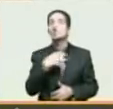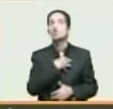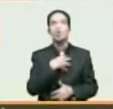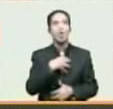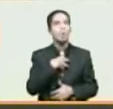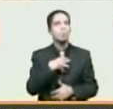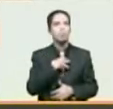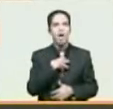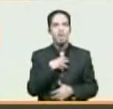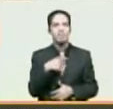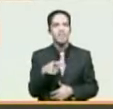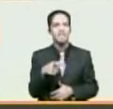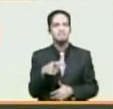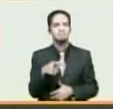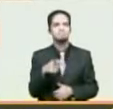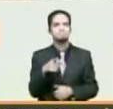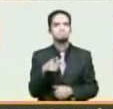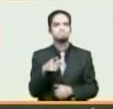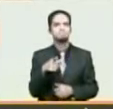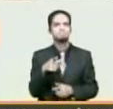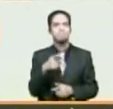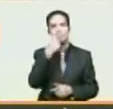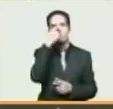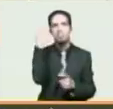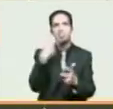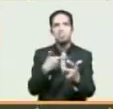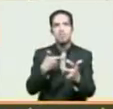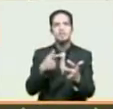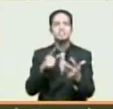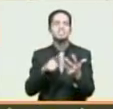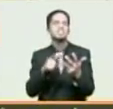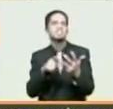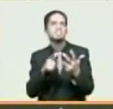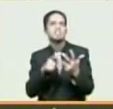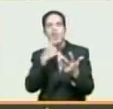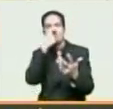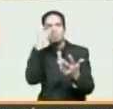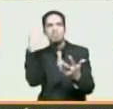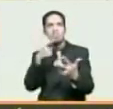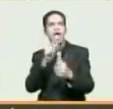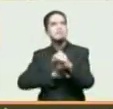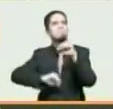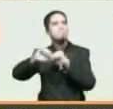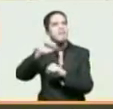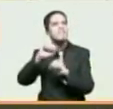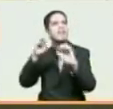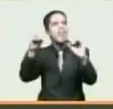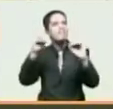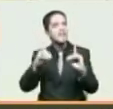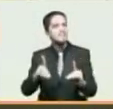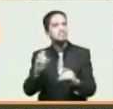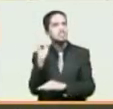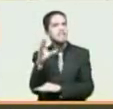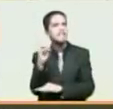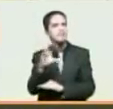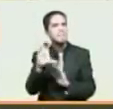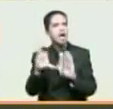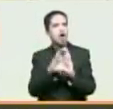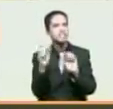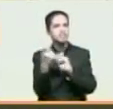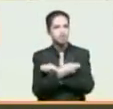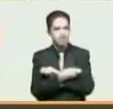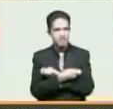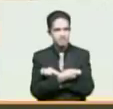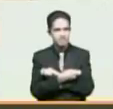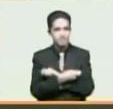nueva constitución. Los poderes constituidos no podrán en forma alguna impedir las decisiones de la Asamblea Nacional Constituyente. Una